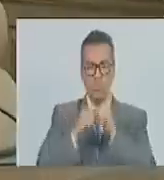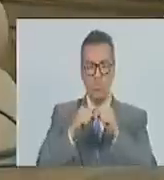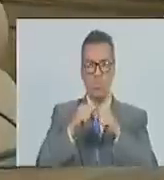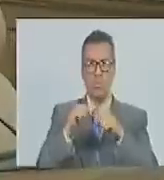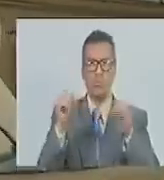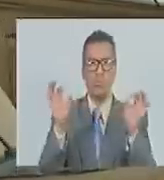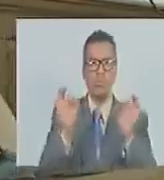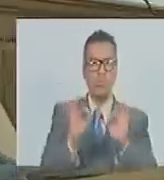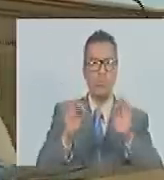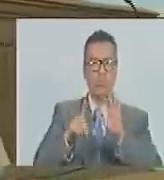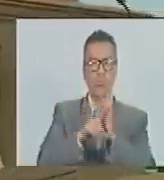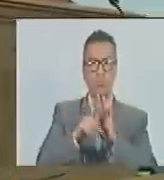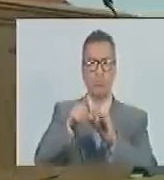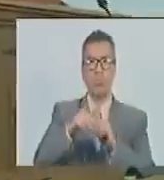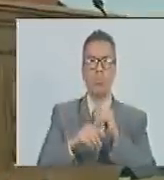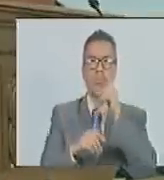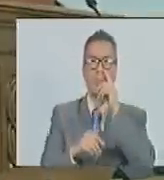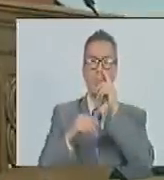e ilegal.